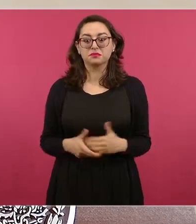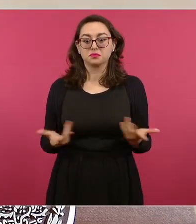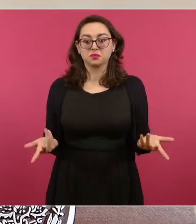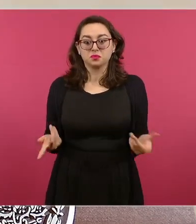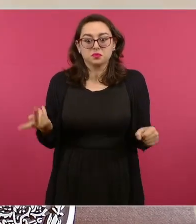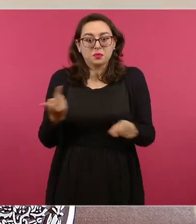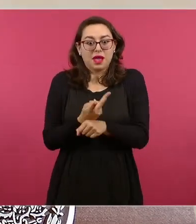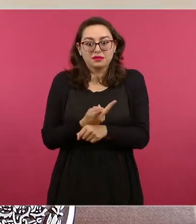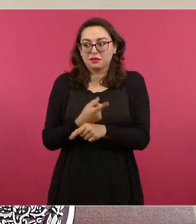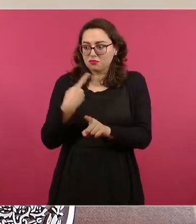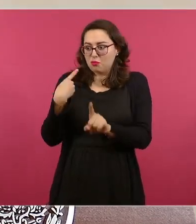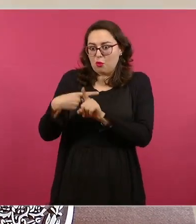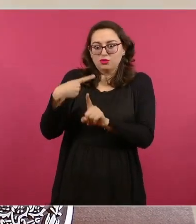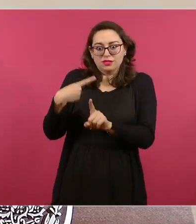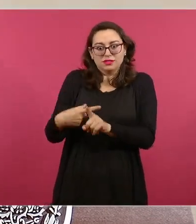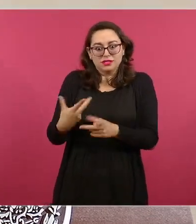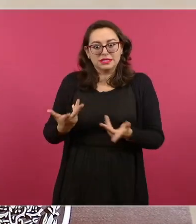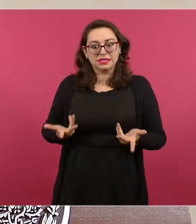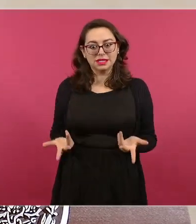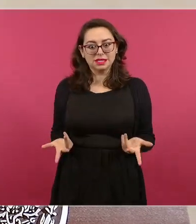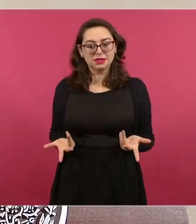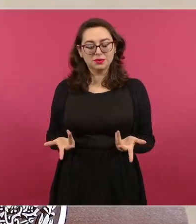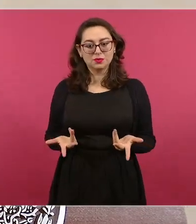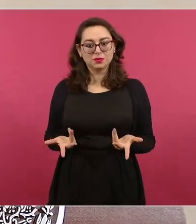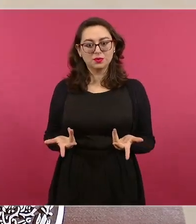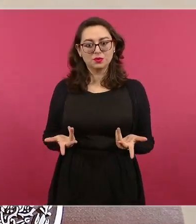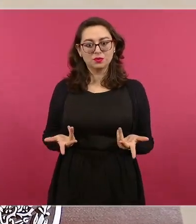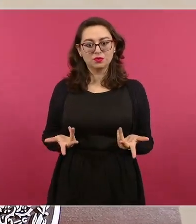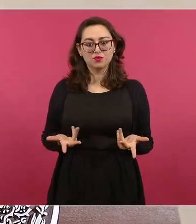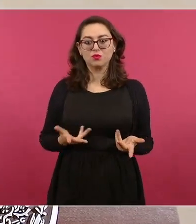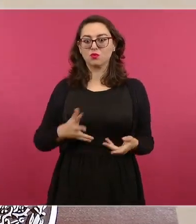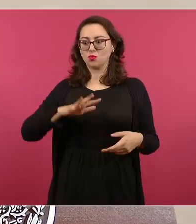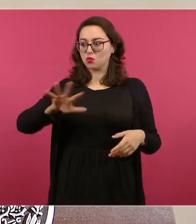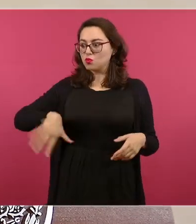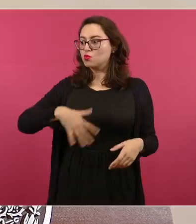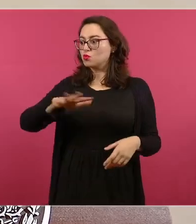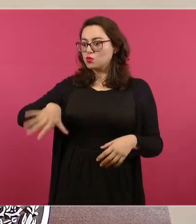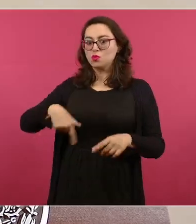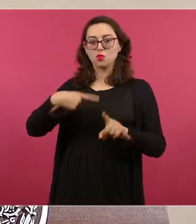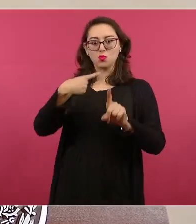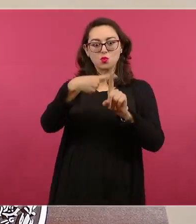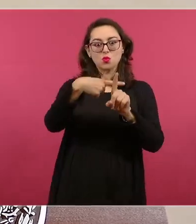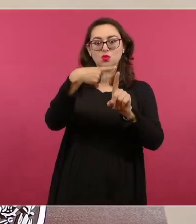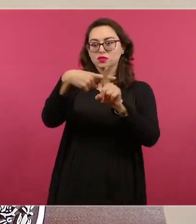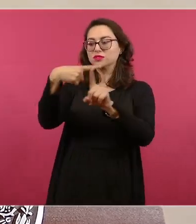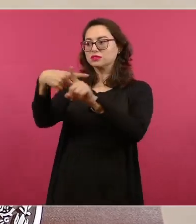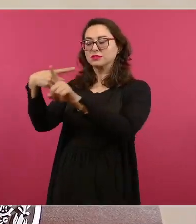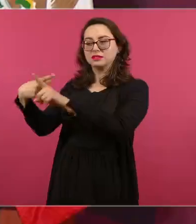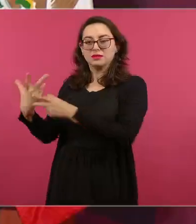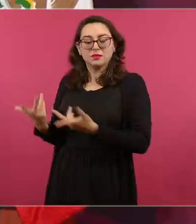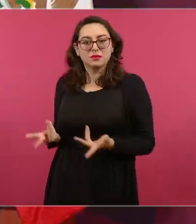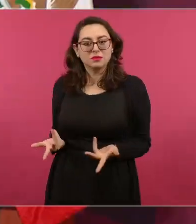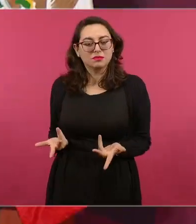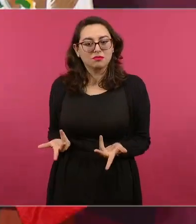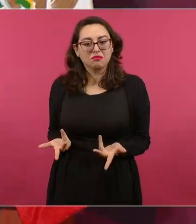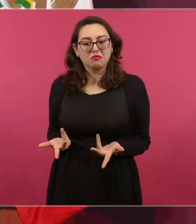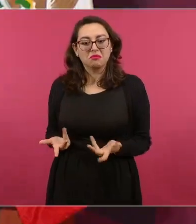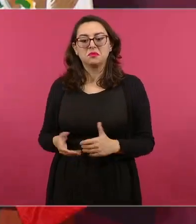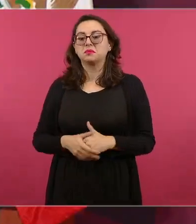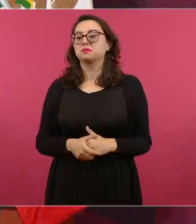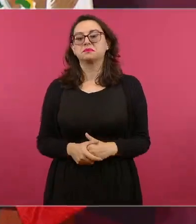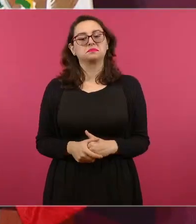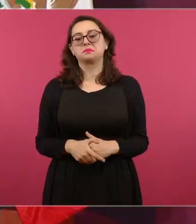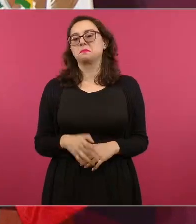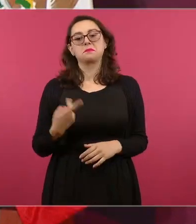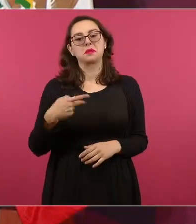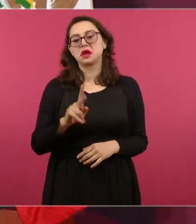buena, con buenas intenciones, de buena fe. Sin embargo, que están en